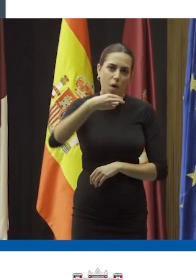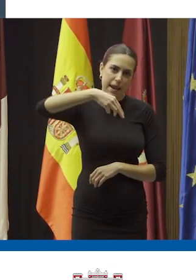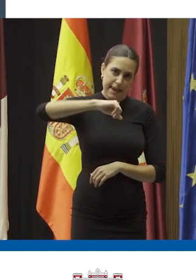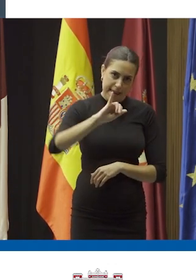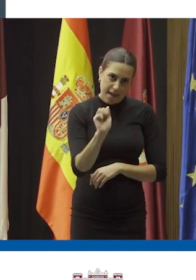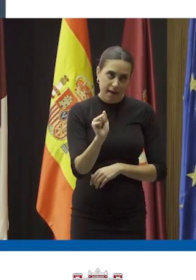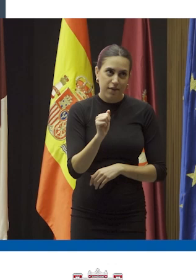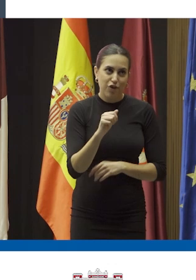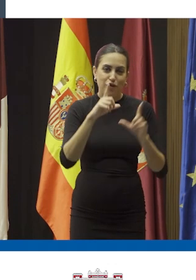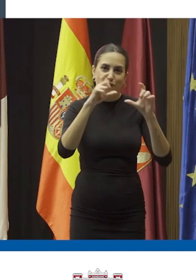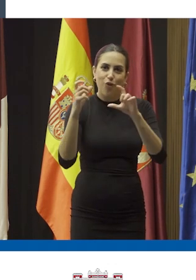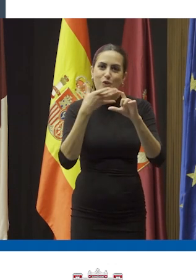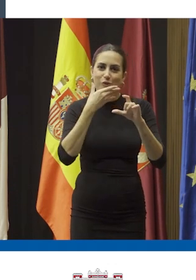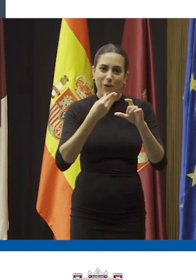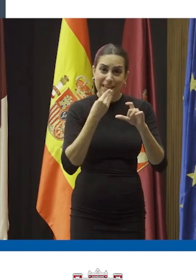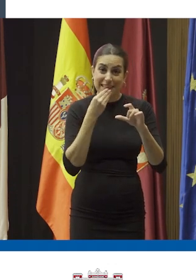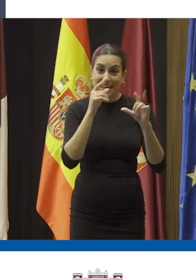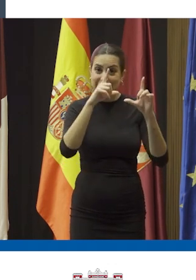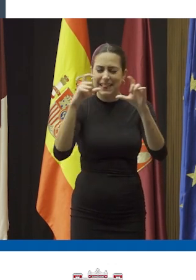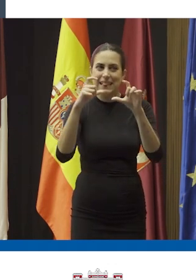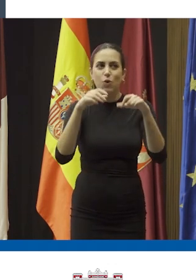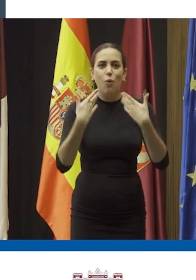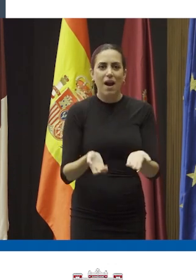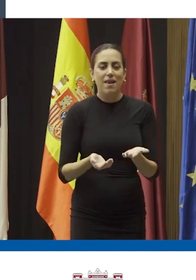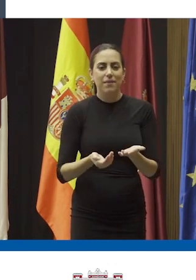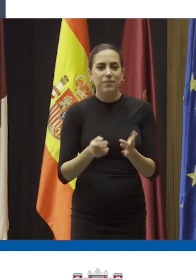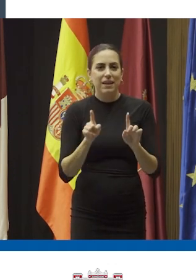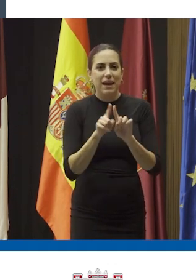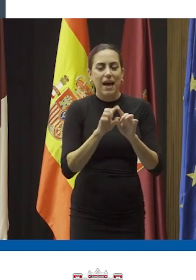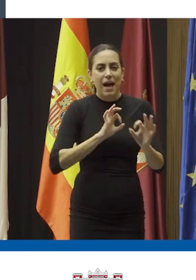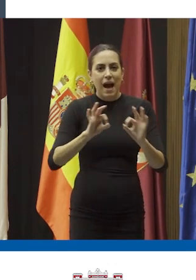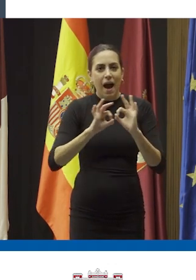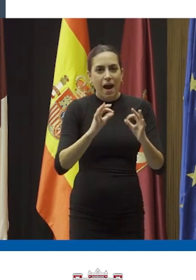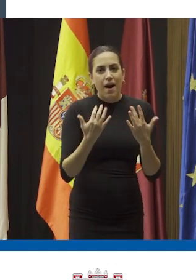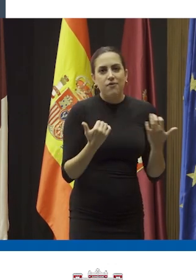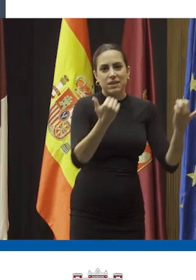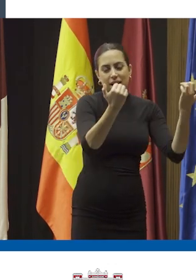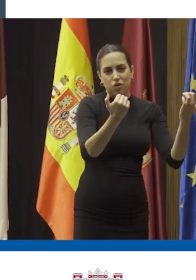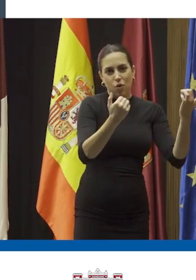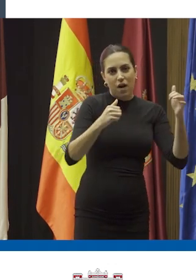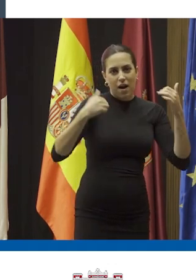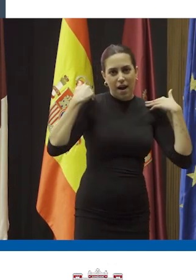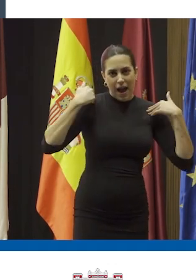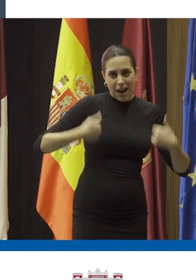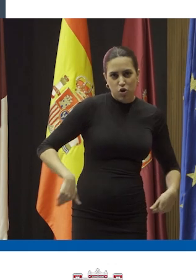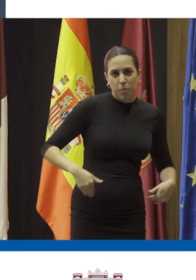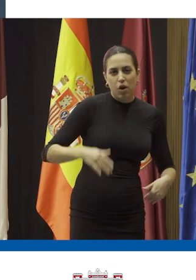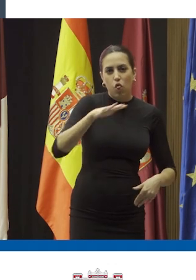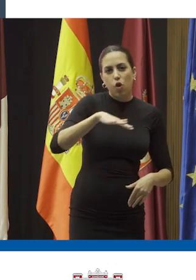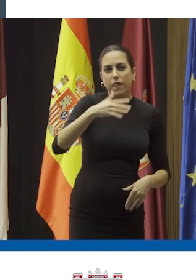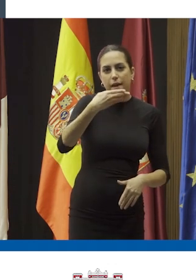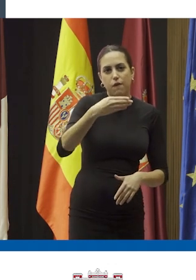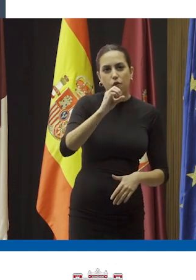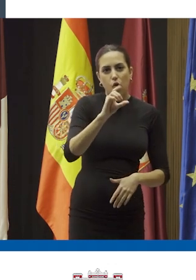Una foto bonita, ¿verdad? Este es el anfiteatro anatómico de Bolonia. En el centro